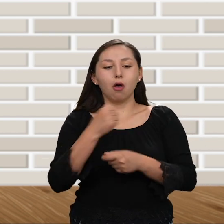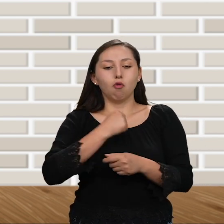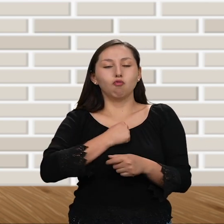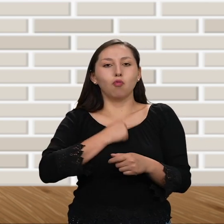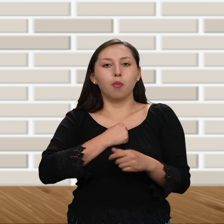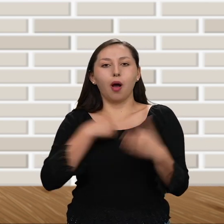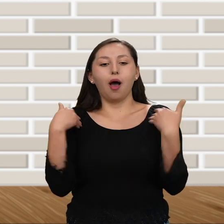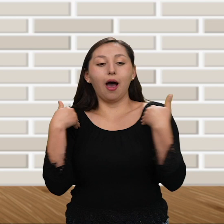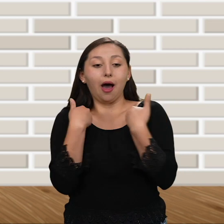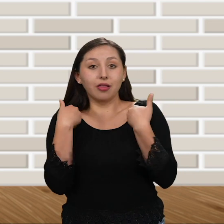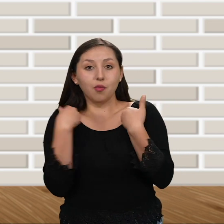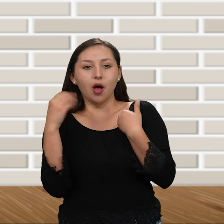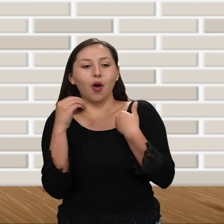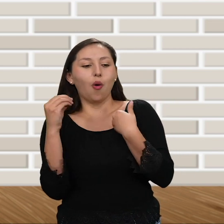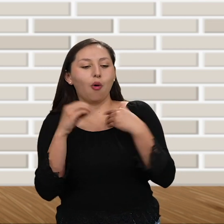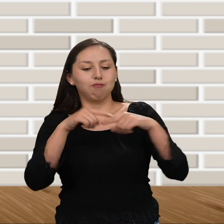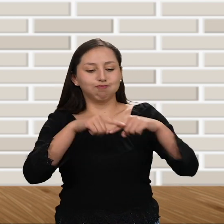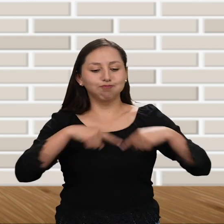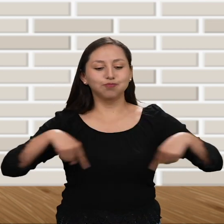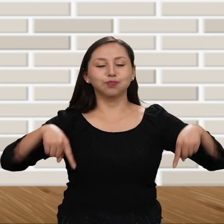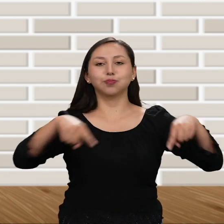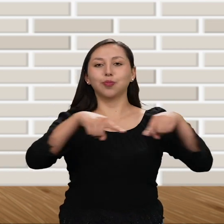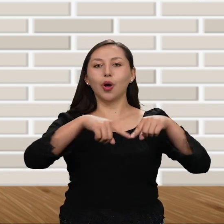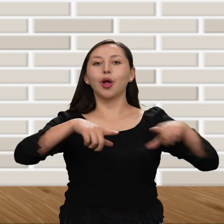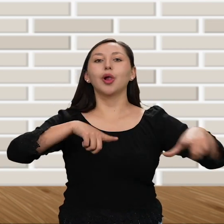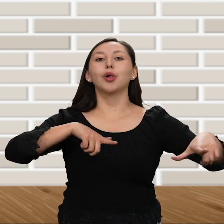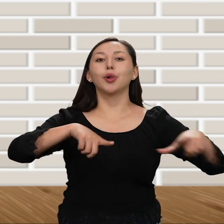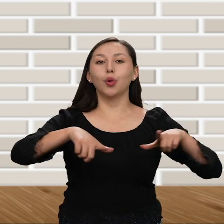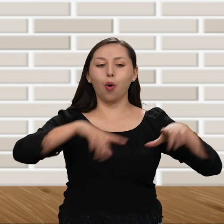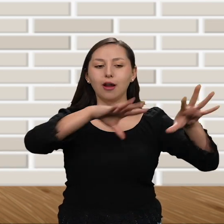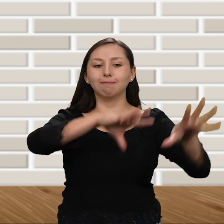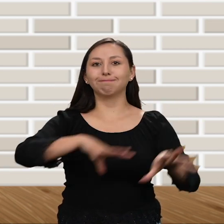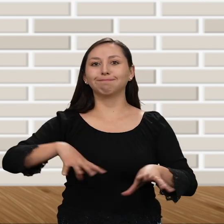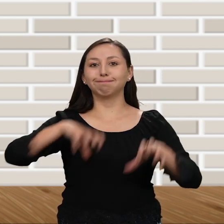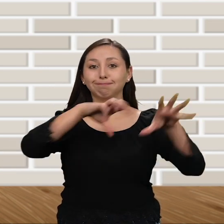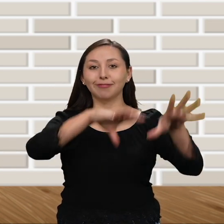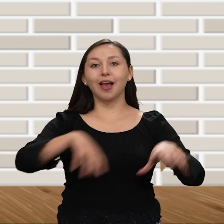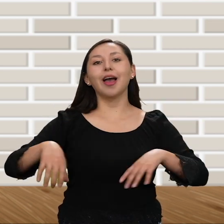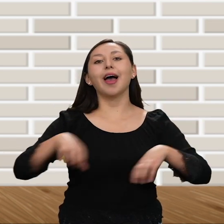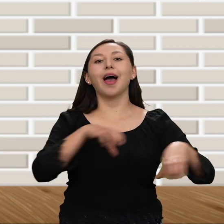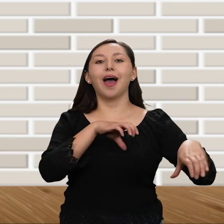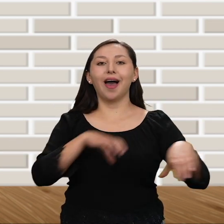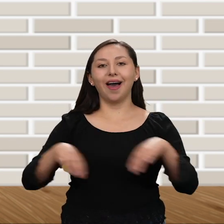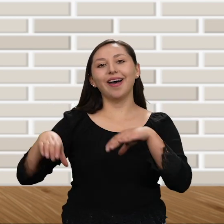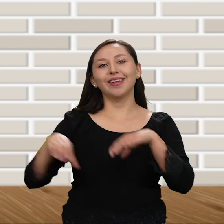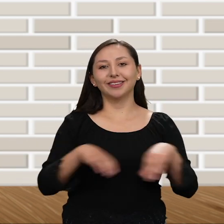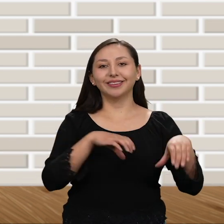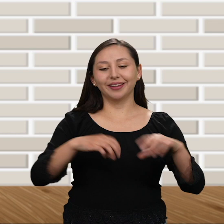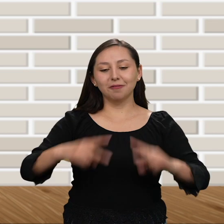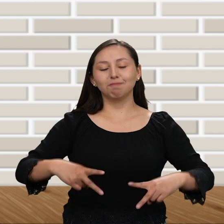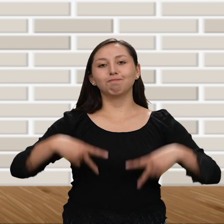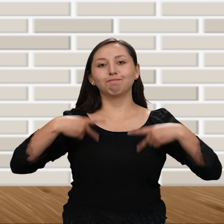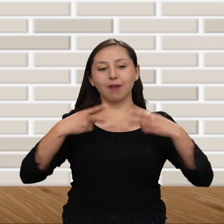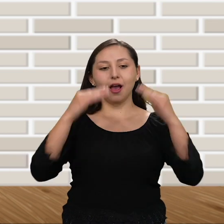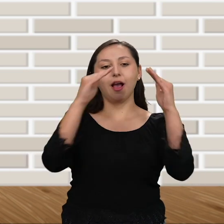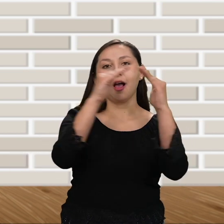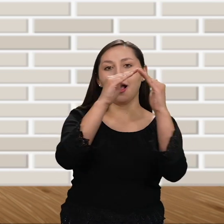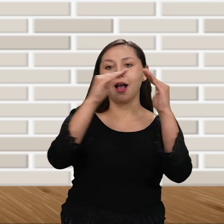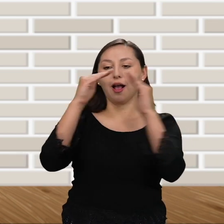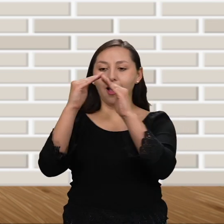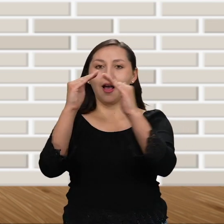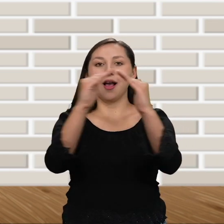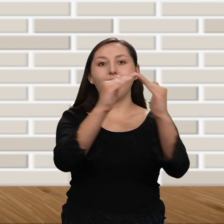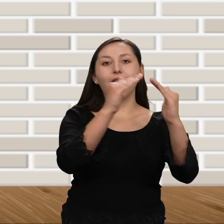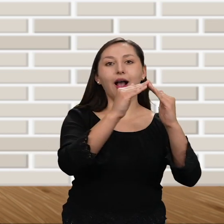de animales y cultivos, así como el espacio donde realizaban estas actividades y levantaban sus viviendas. Con